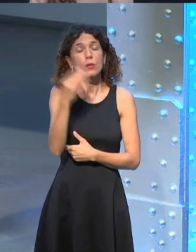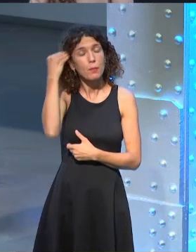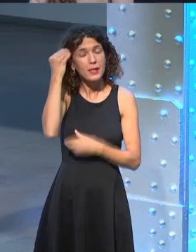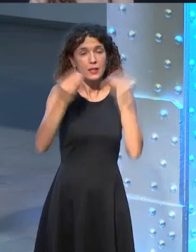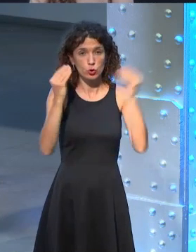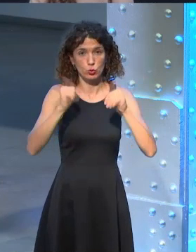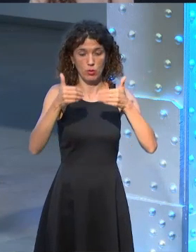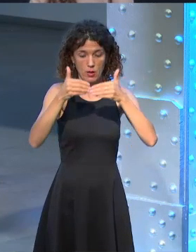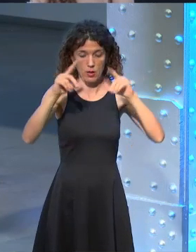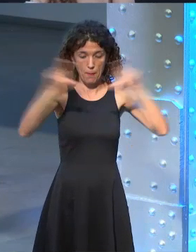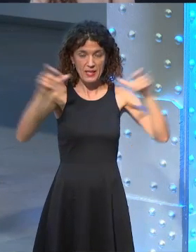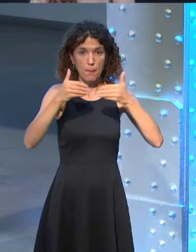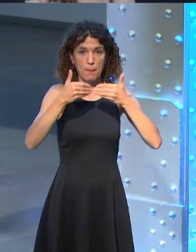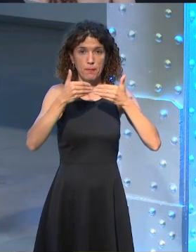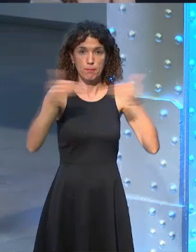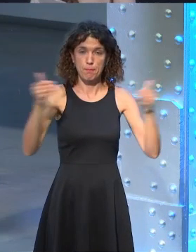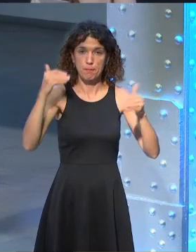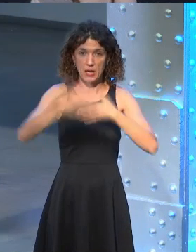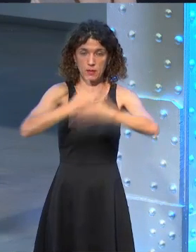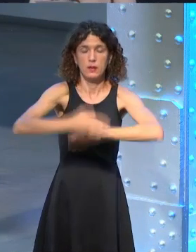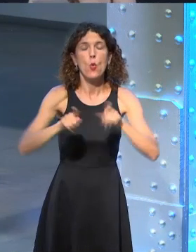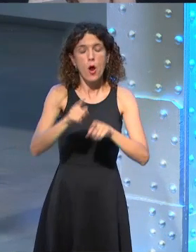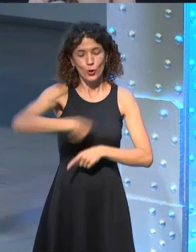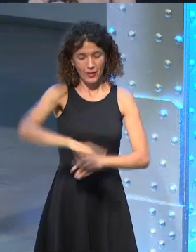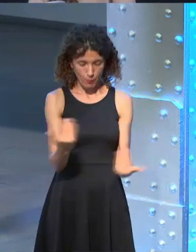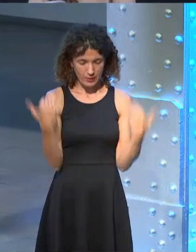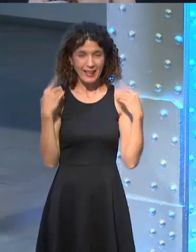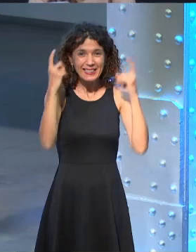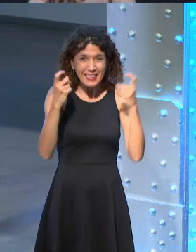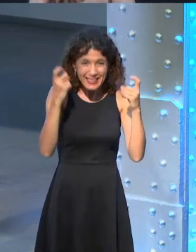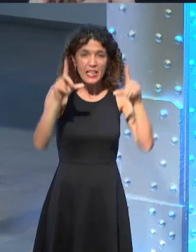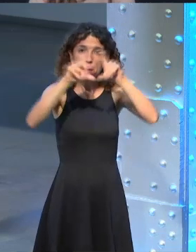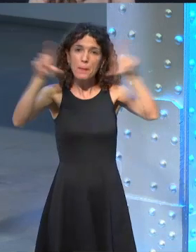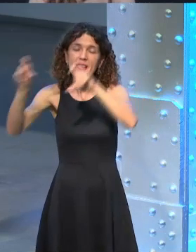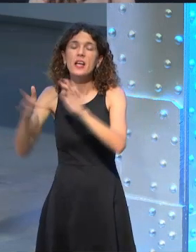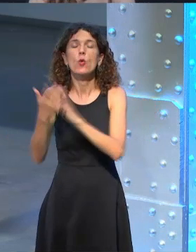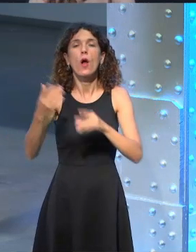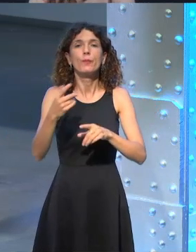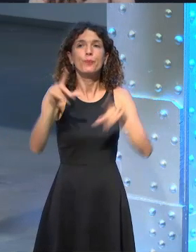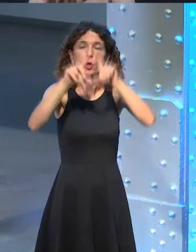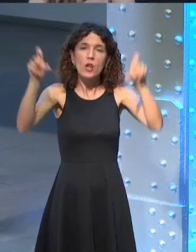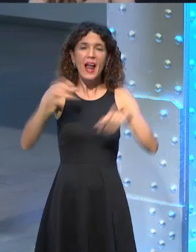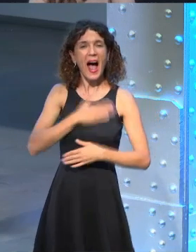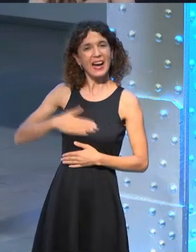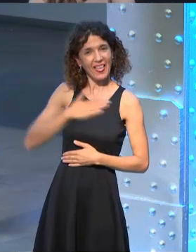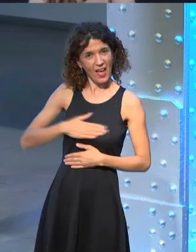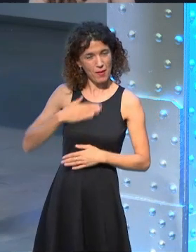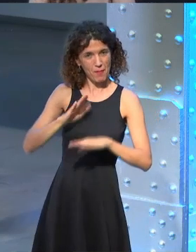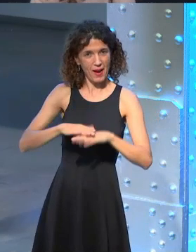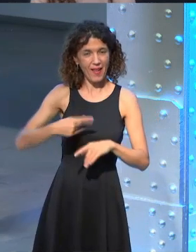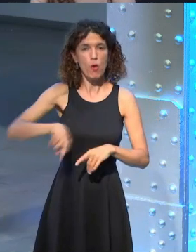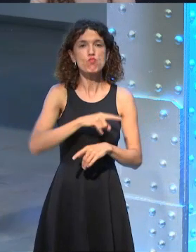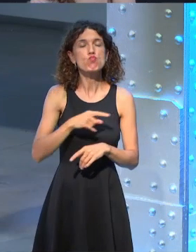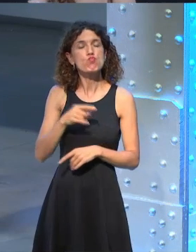hemos emprendido una compañía tenemos la responsabilidad de intentar hacer que las empresas sean lugares agradables para que